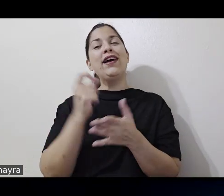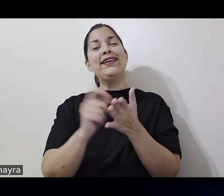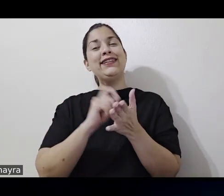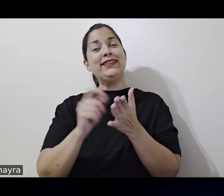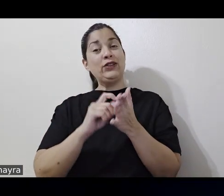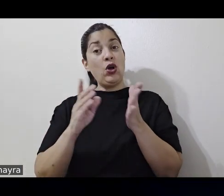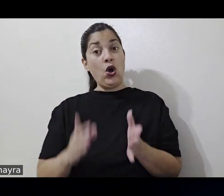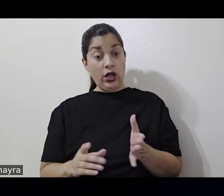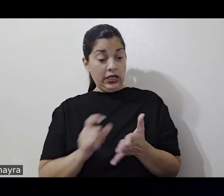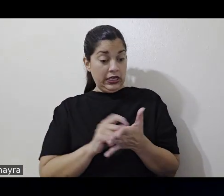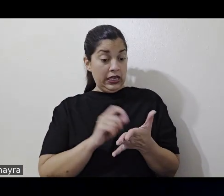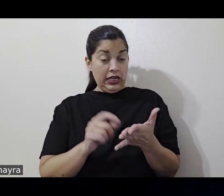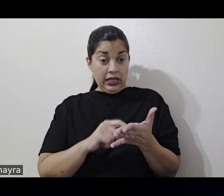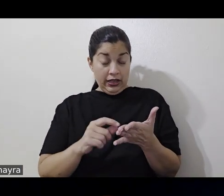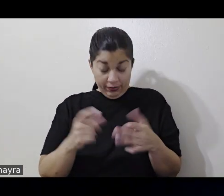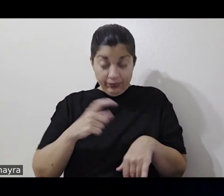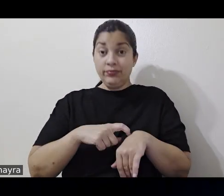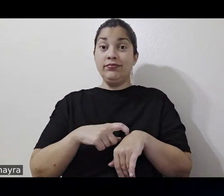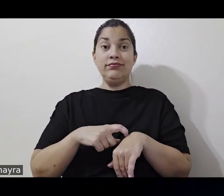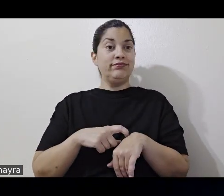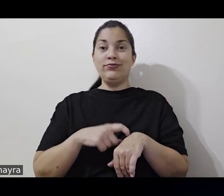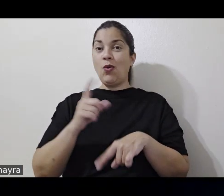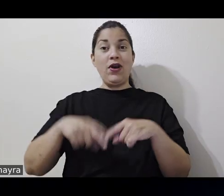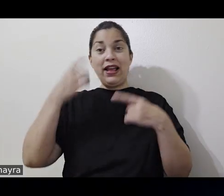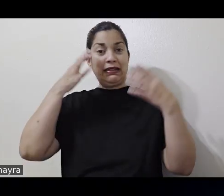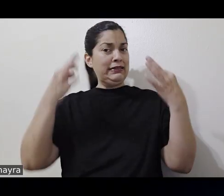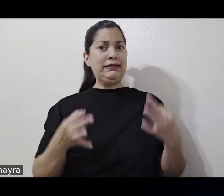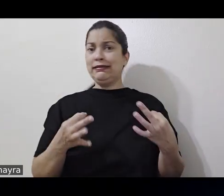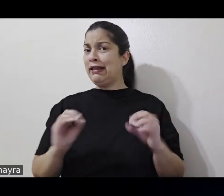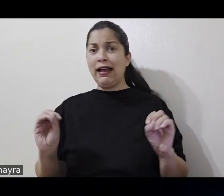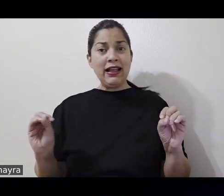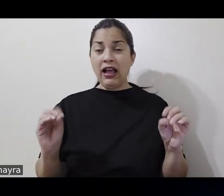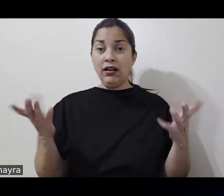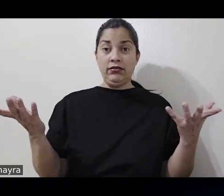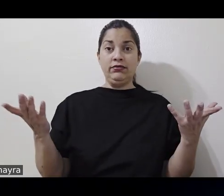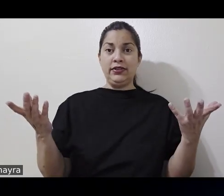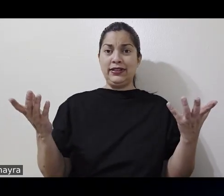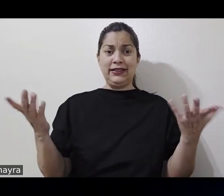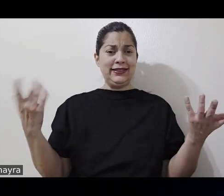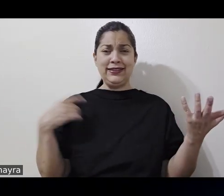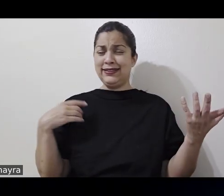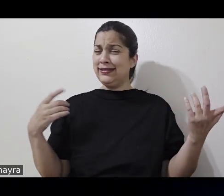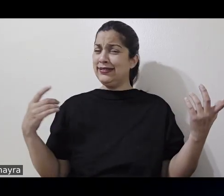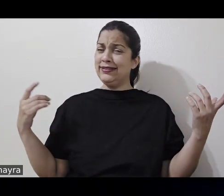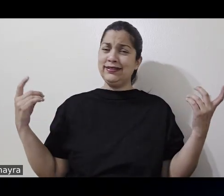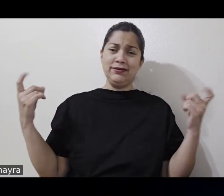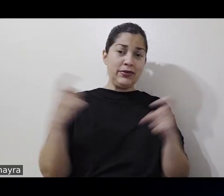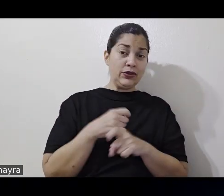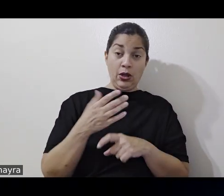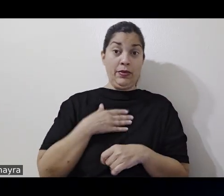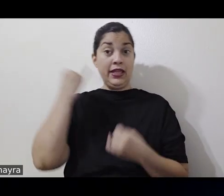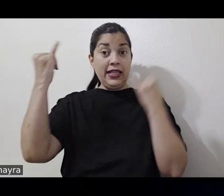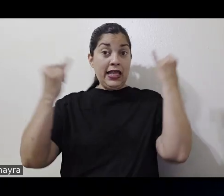pone a escribir y de repente no puede tomar ninguna decisión porque entonces en la crisis de él utilicé tantos mis